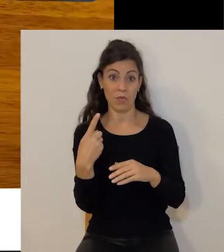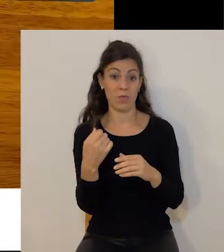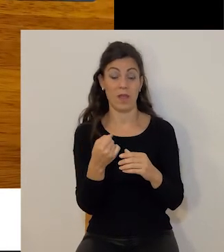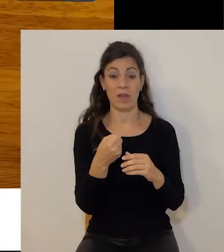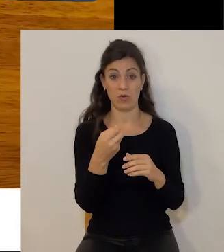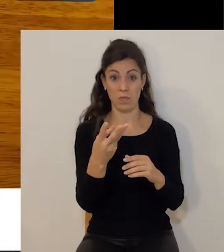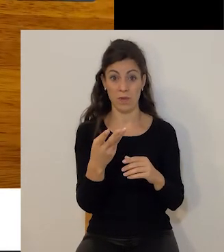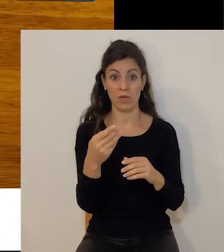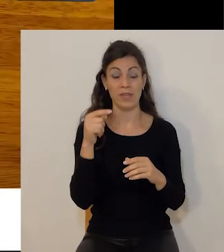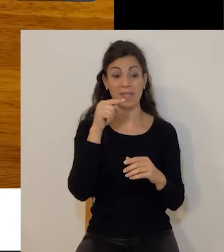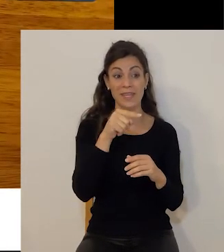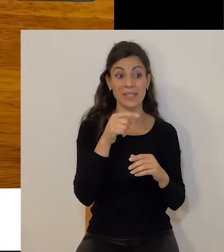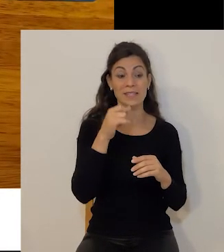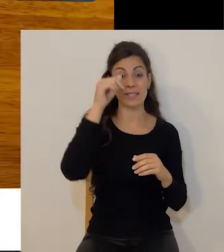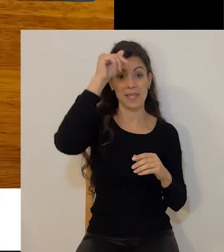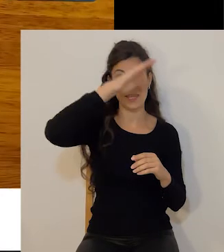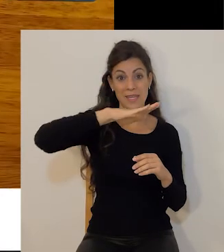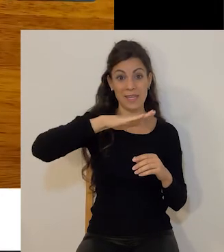niño.